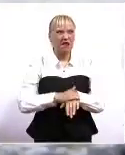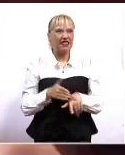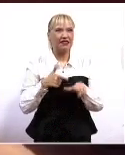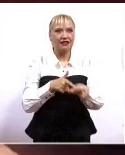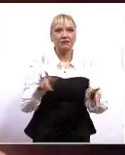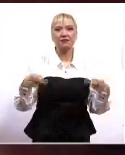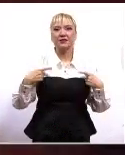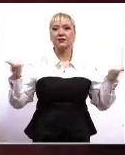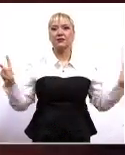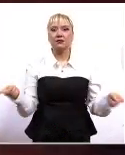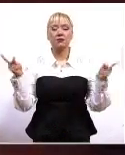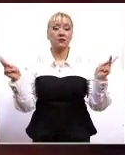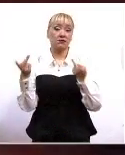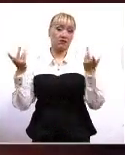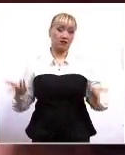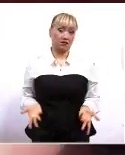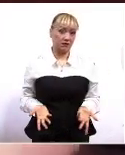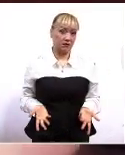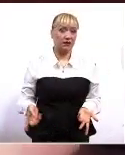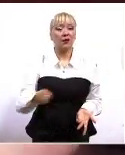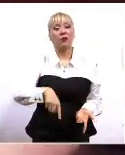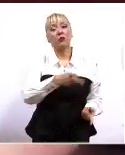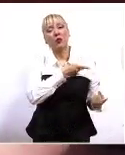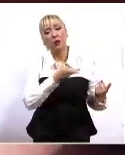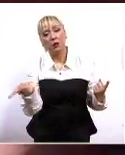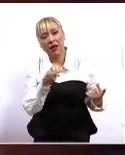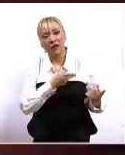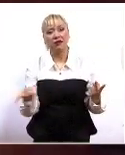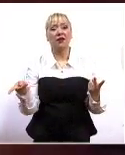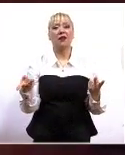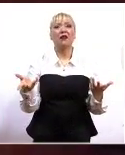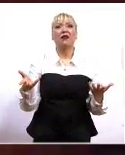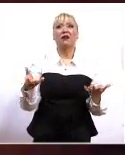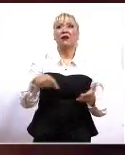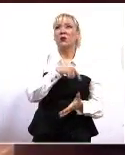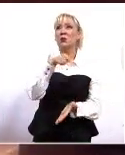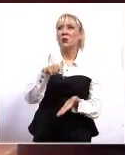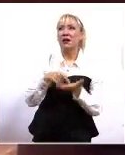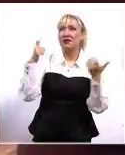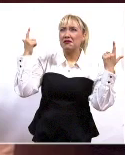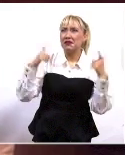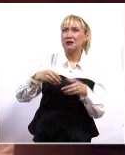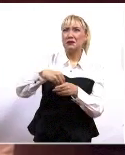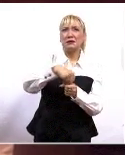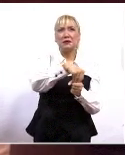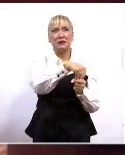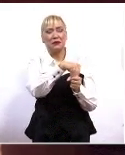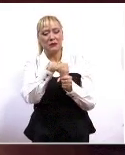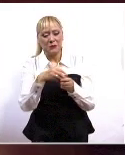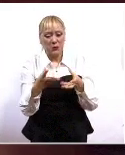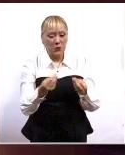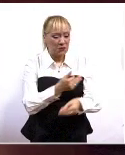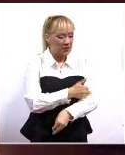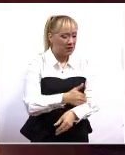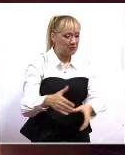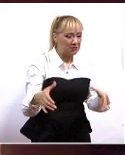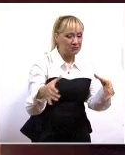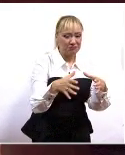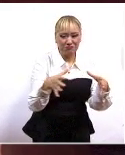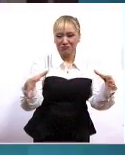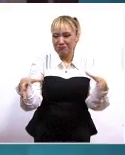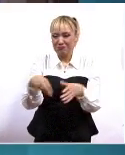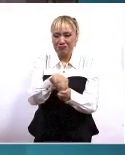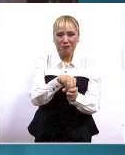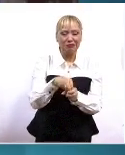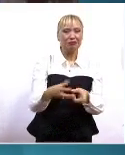personas. Carencias económicas, hacinamiento, adicciones, violencia familiar y